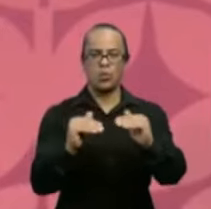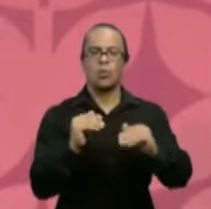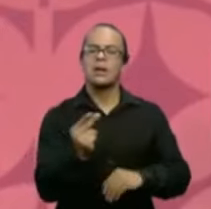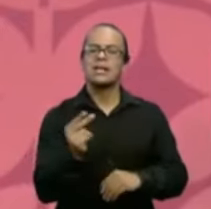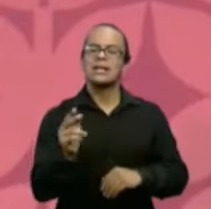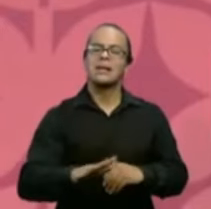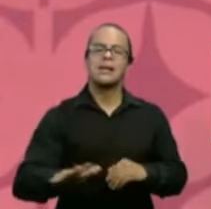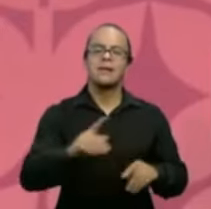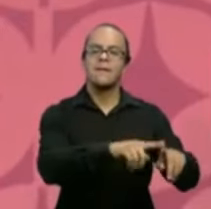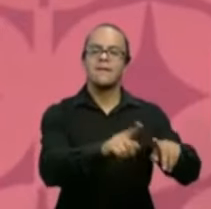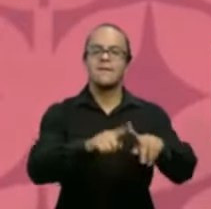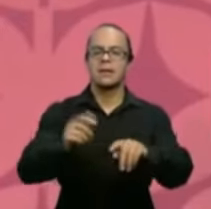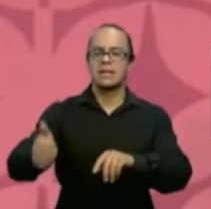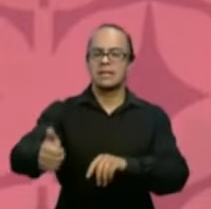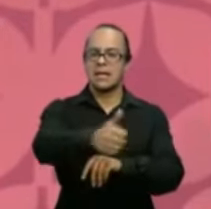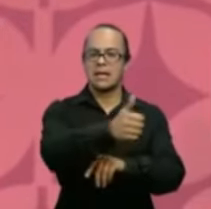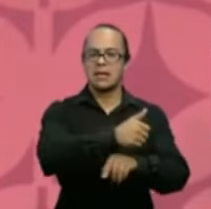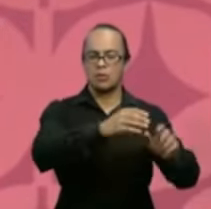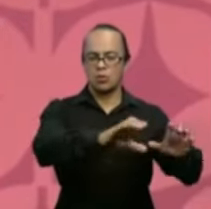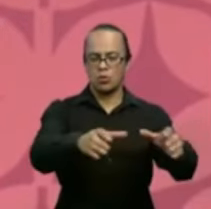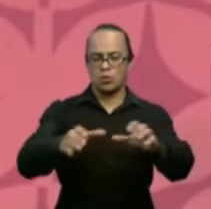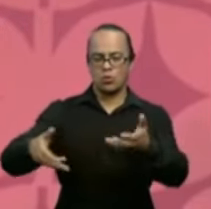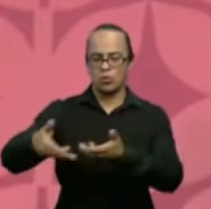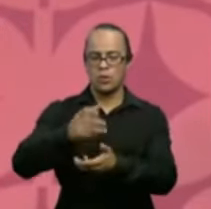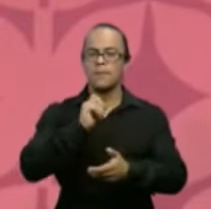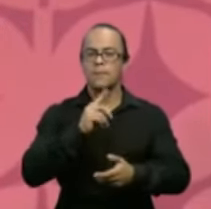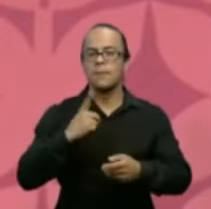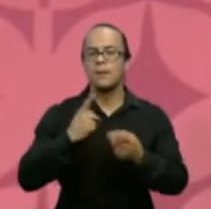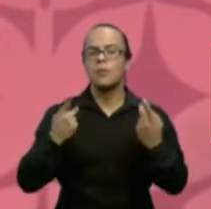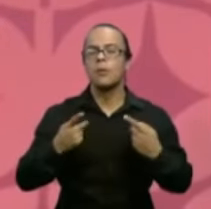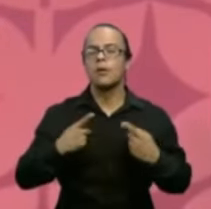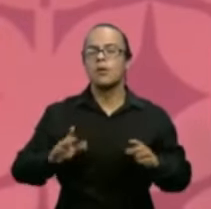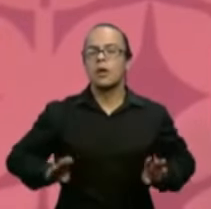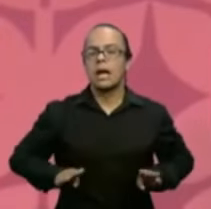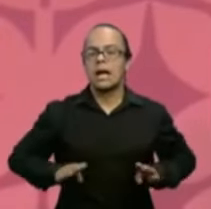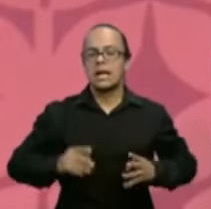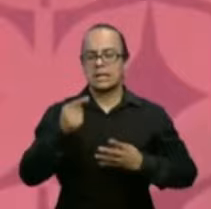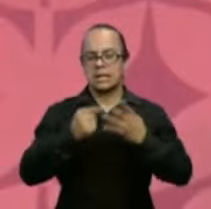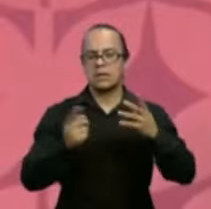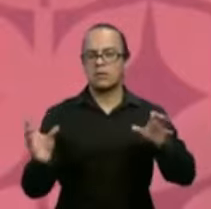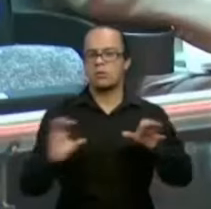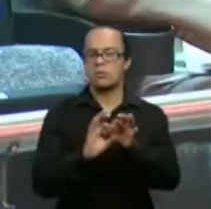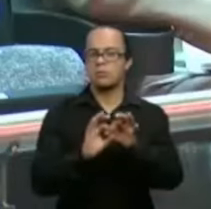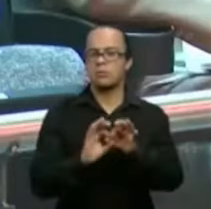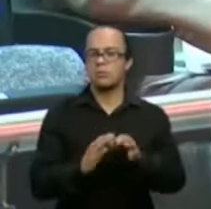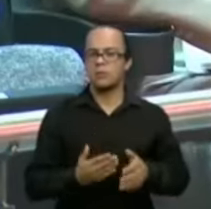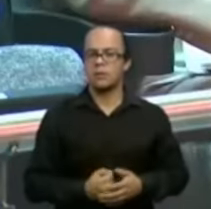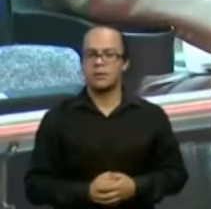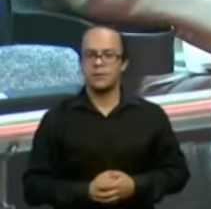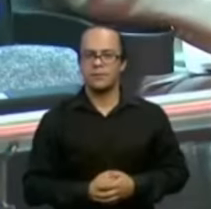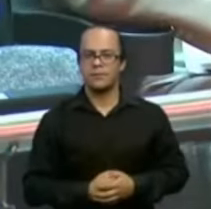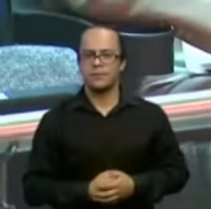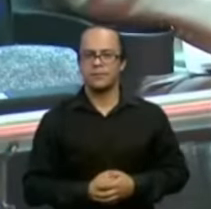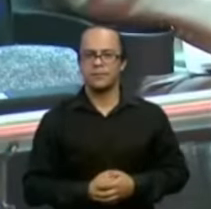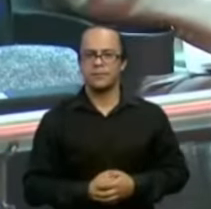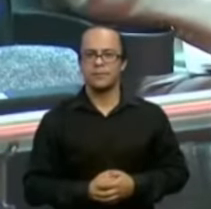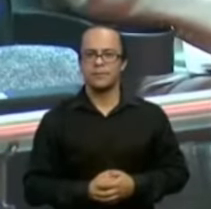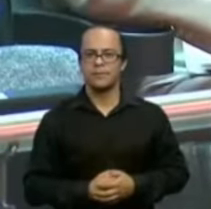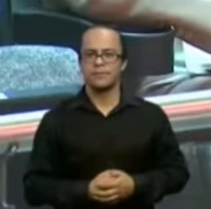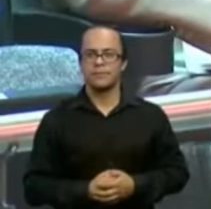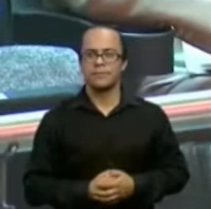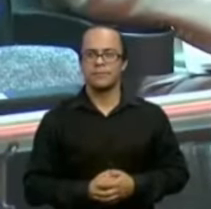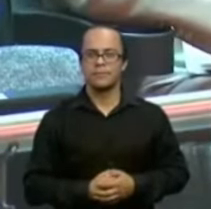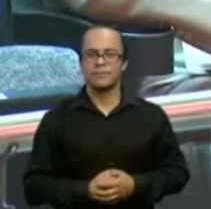de cada región y con las habilidades que demanda nuestro siglo. No debemos pensar que se instalan en